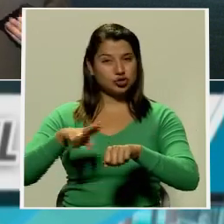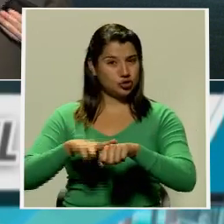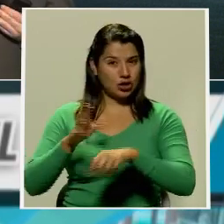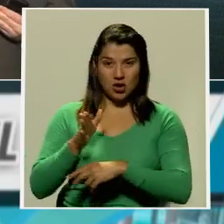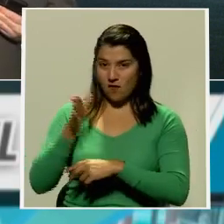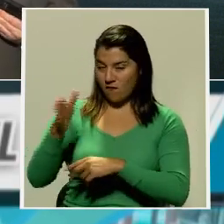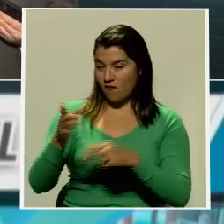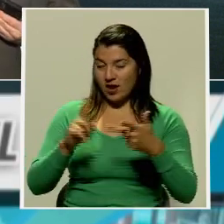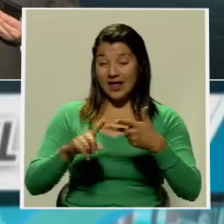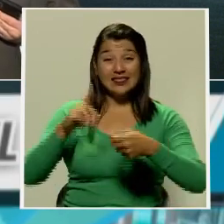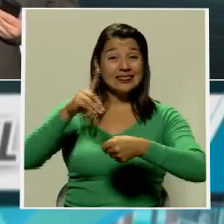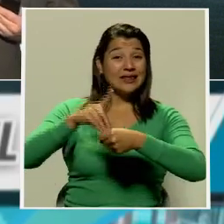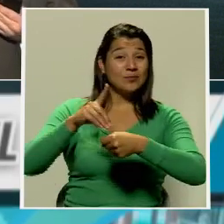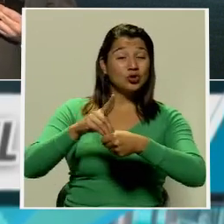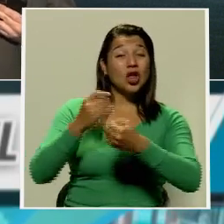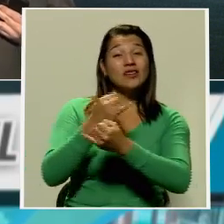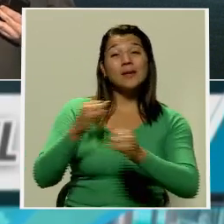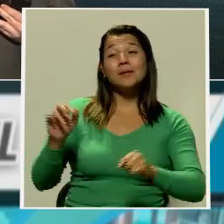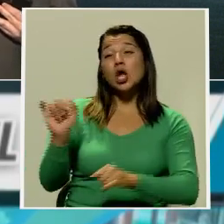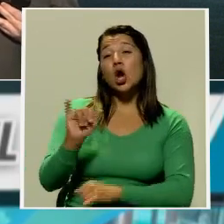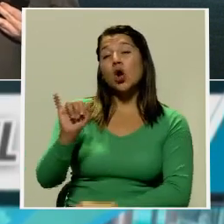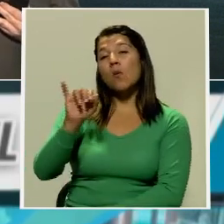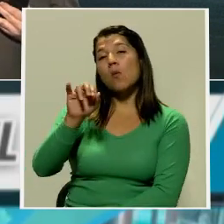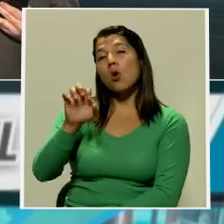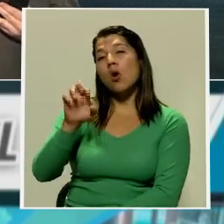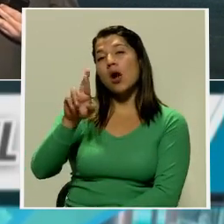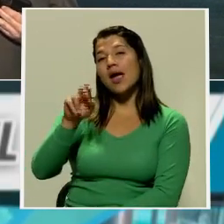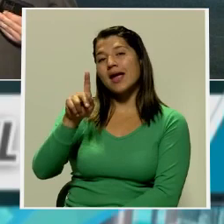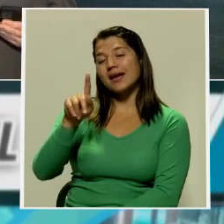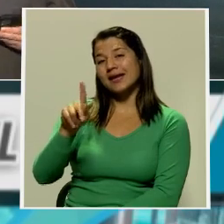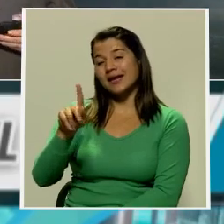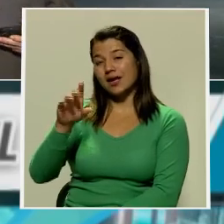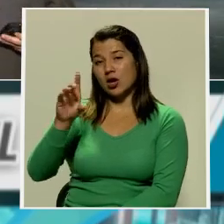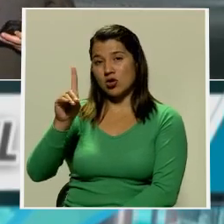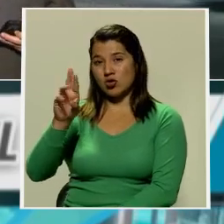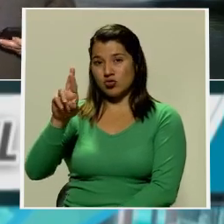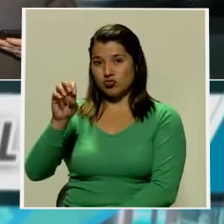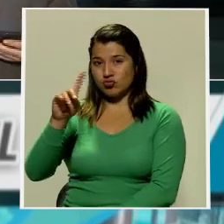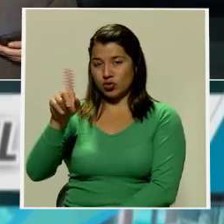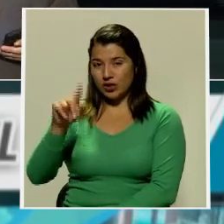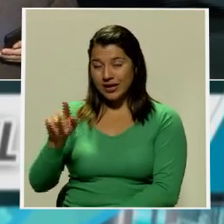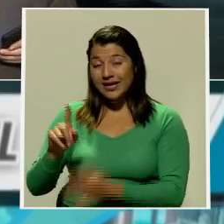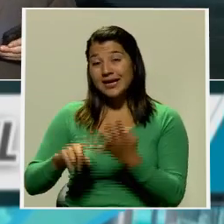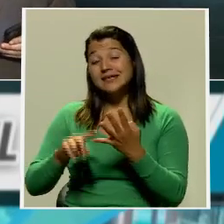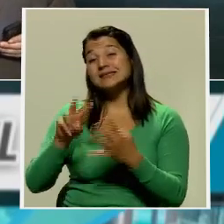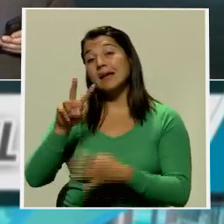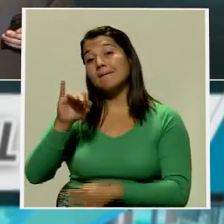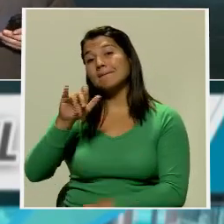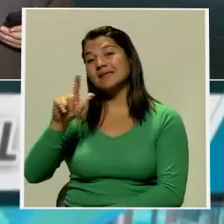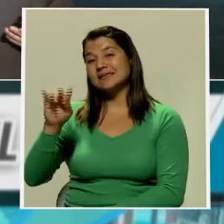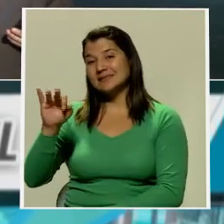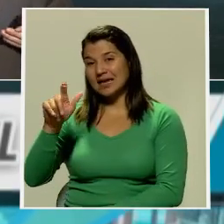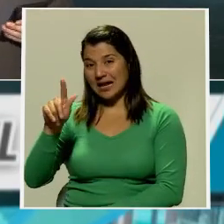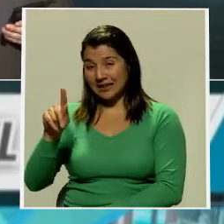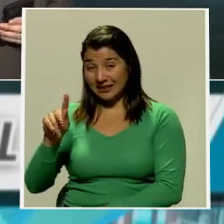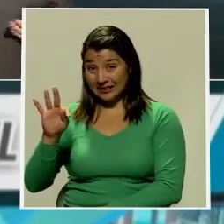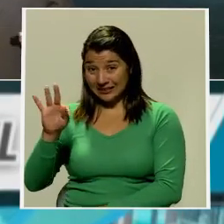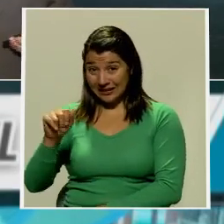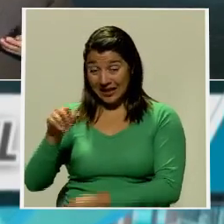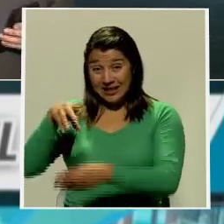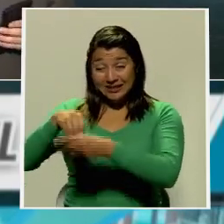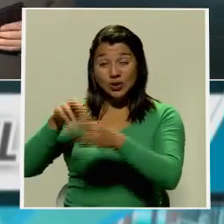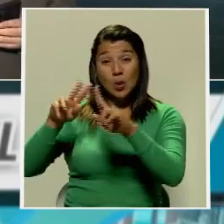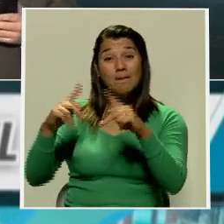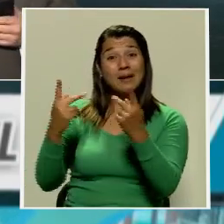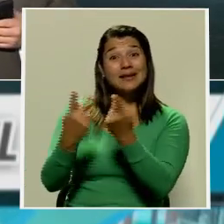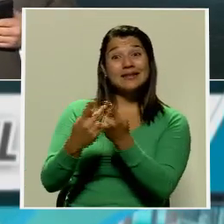tampoco diputados como don Eric Rodríguez y tampoco don José María Villalta del Frente Amplio. Es importante dejar claro, por ejemplo,